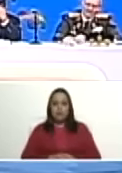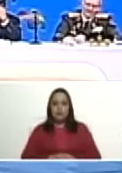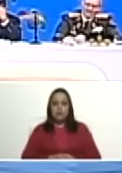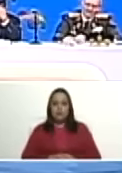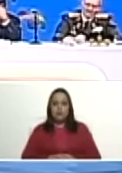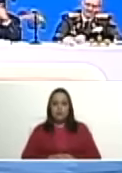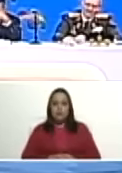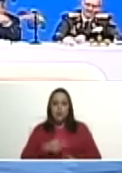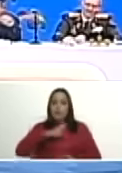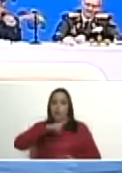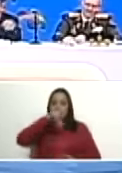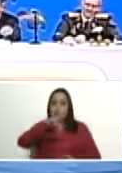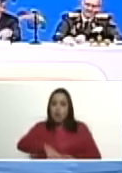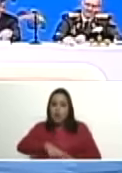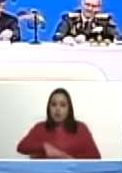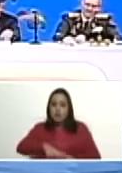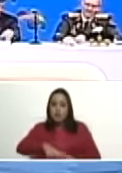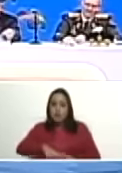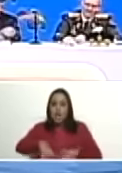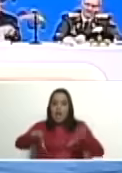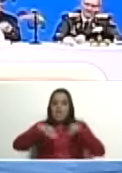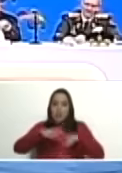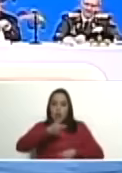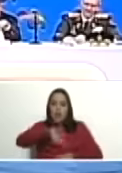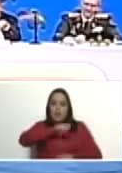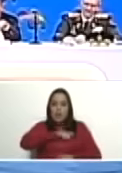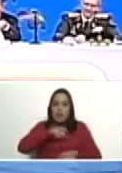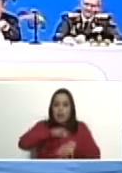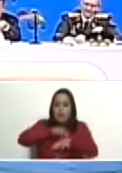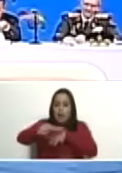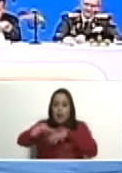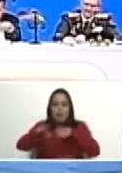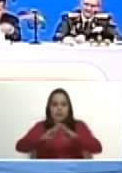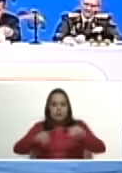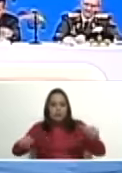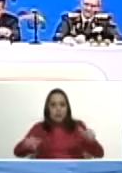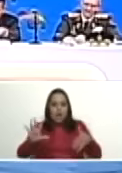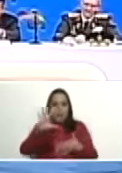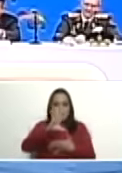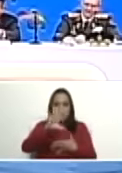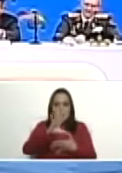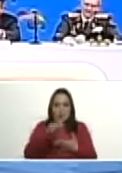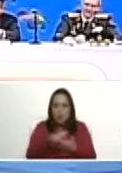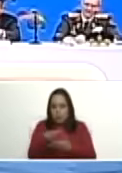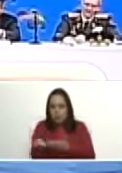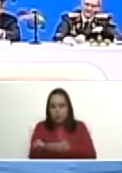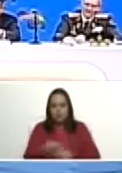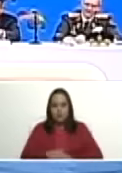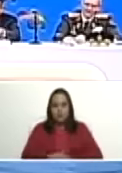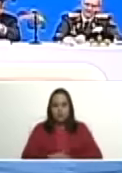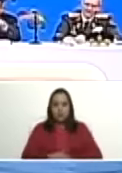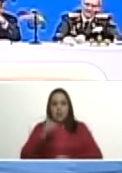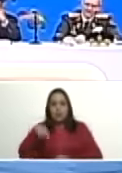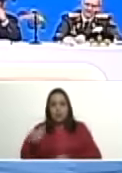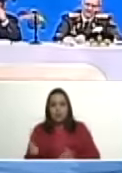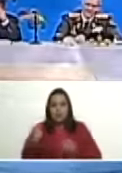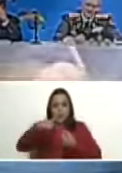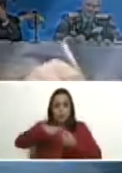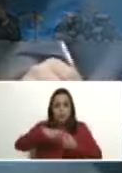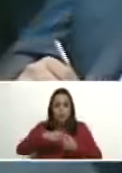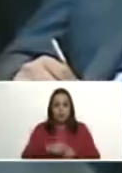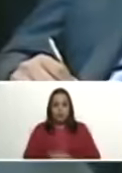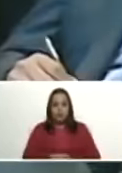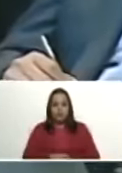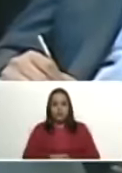donde Portugal reconoció a España la mayor parte del territorio americano, incluida